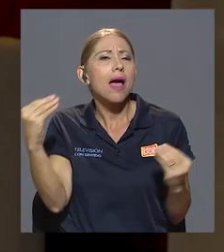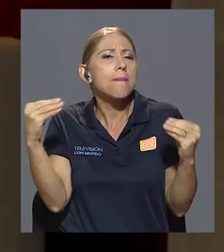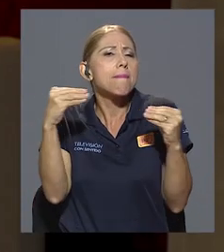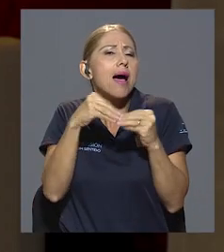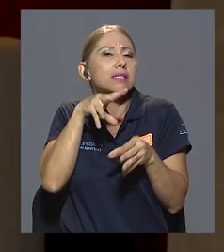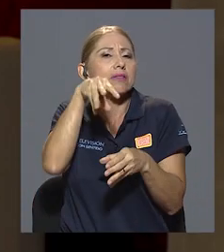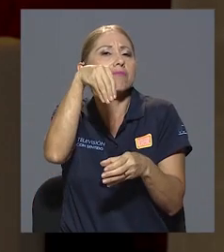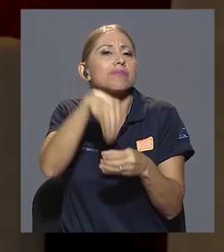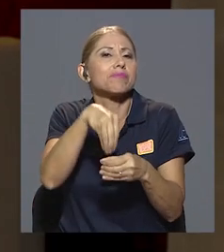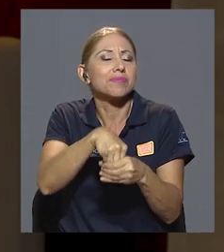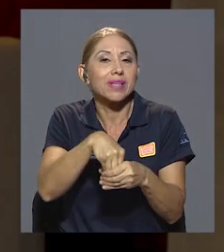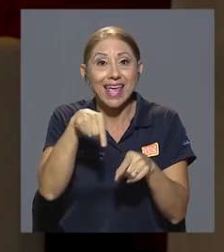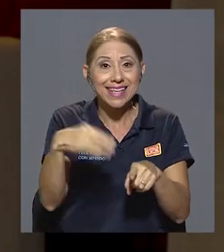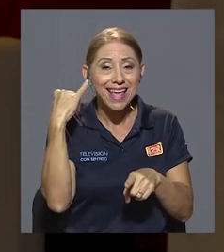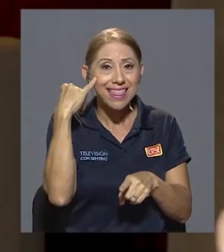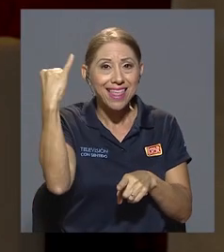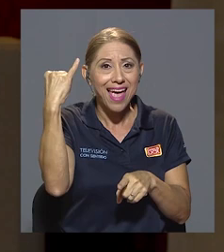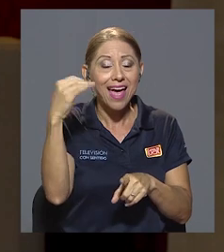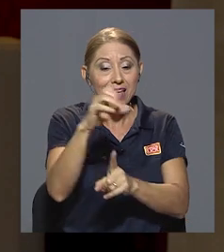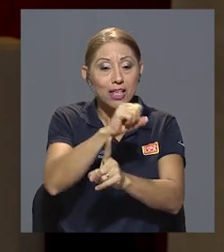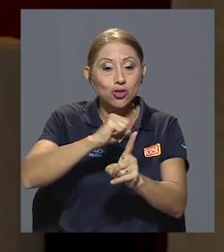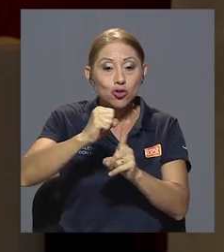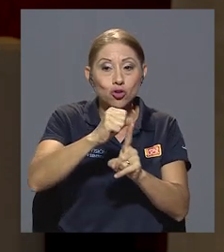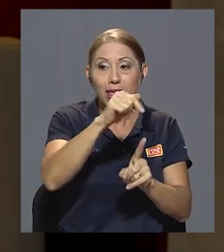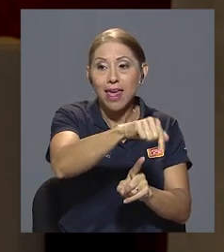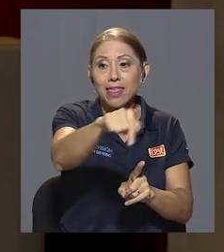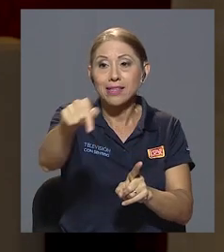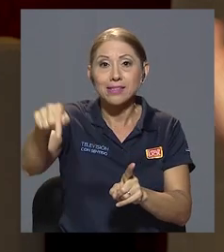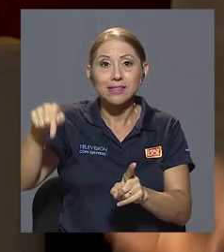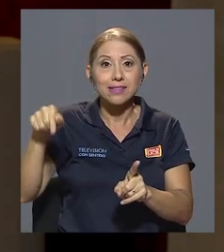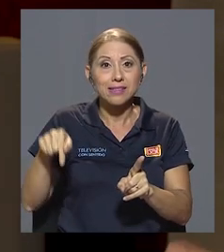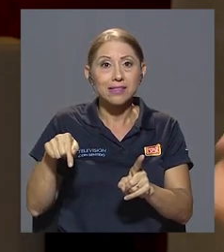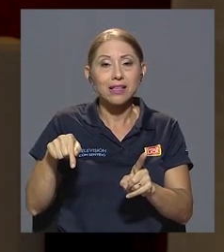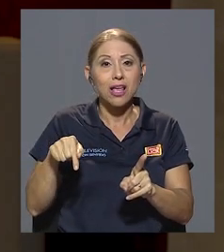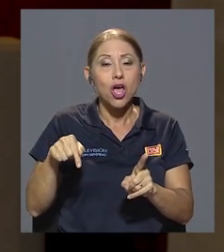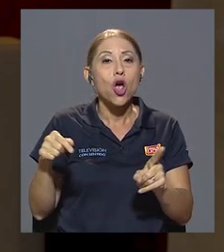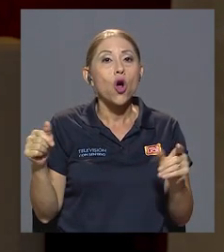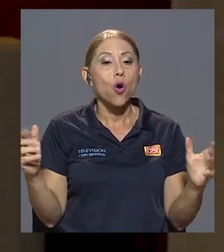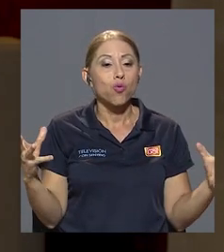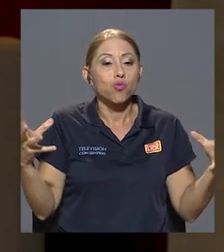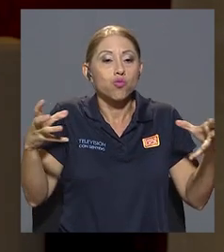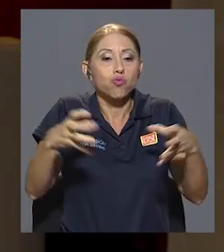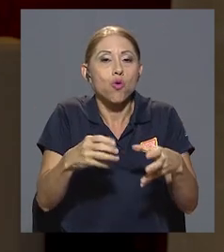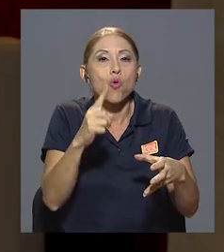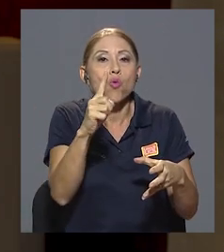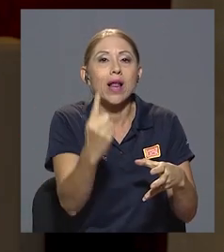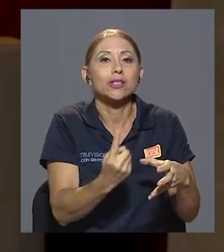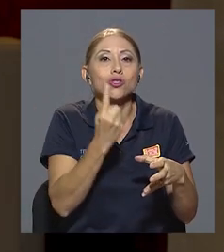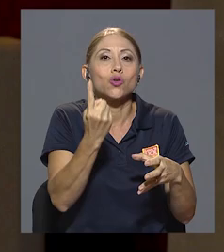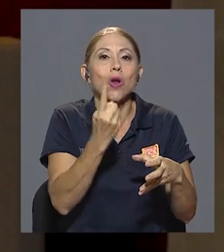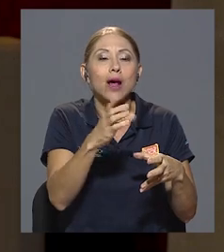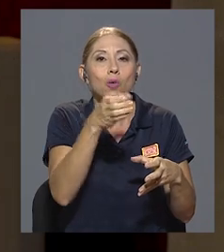de que las sociedades constituyen una sola cultura y que esa cultura es homogénea cuando en realidad